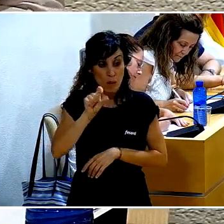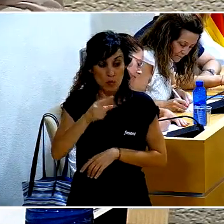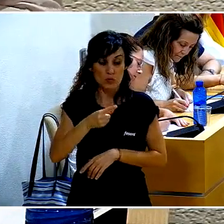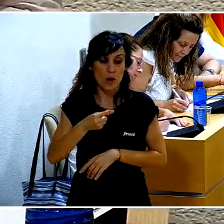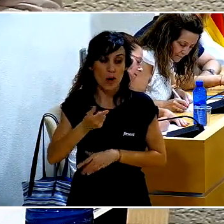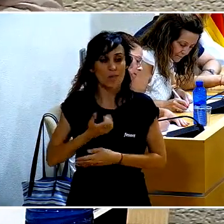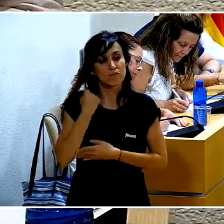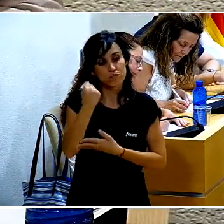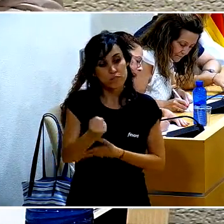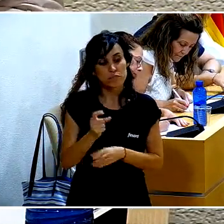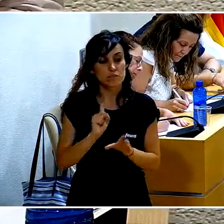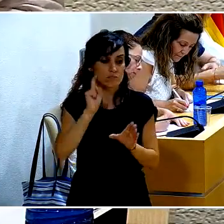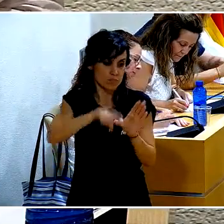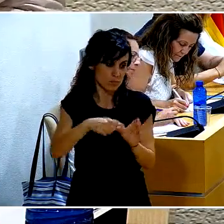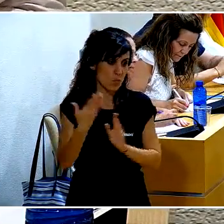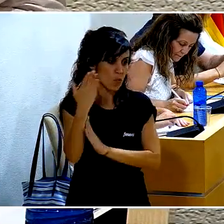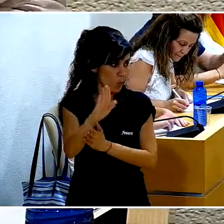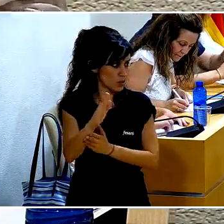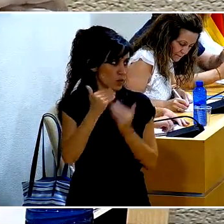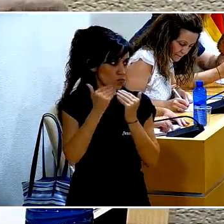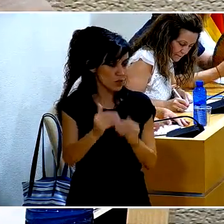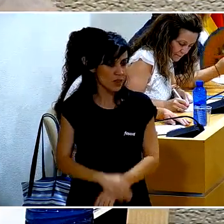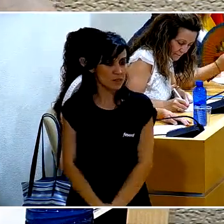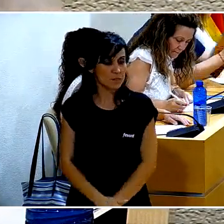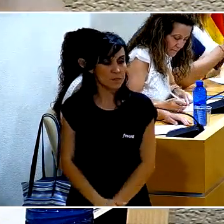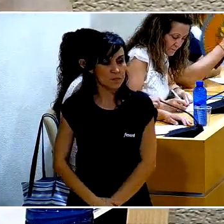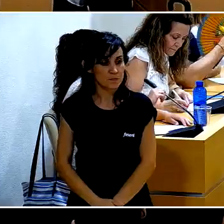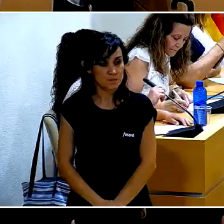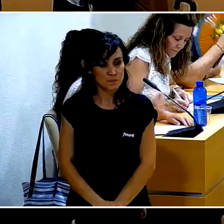granito de arena sumándonos a la propuesta. Muchas gracias.